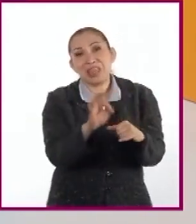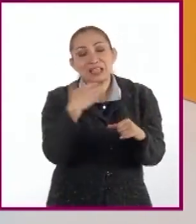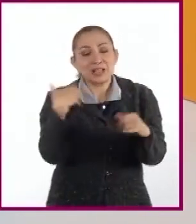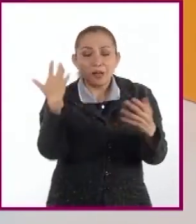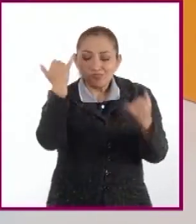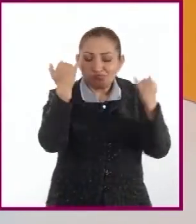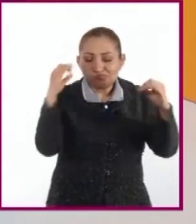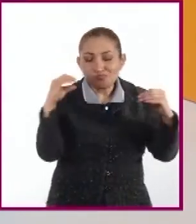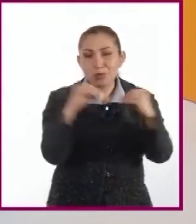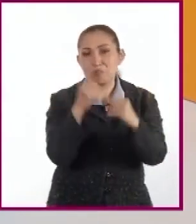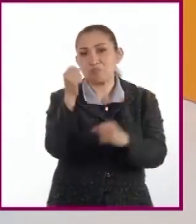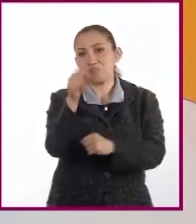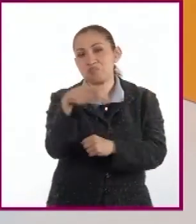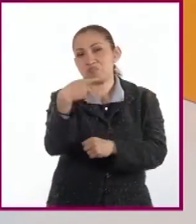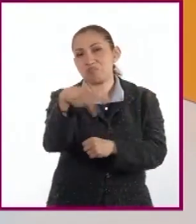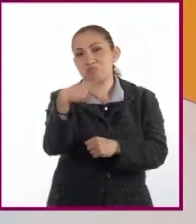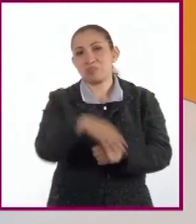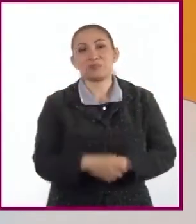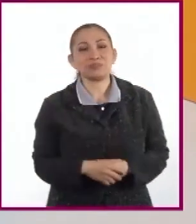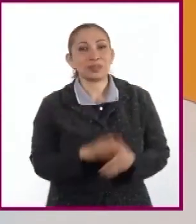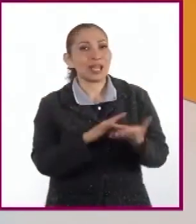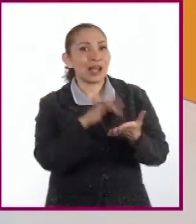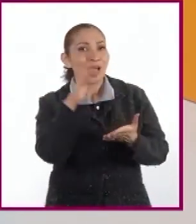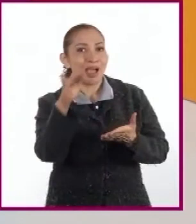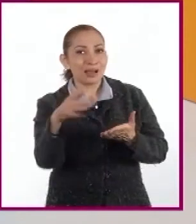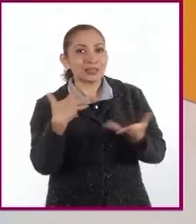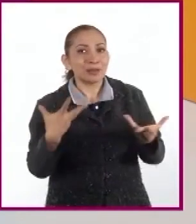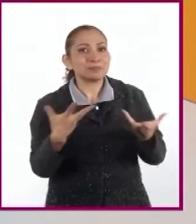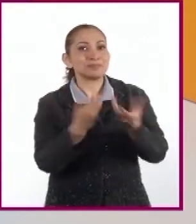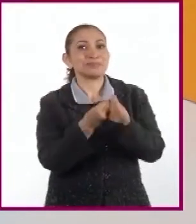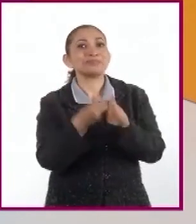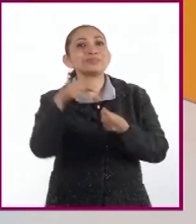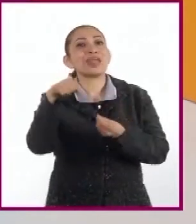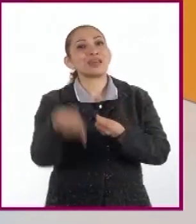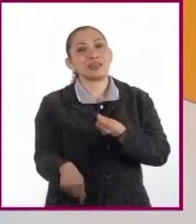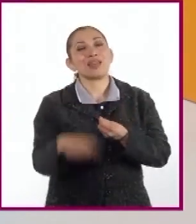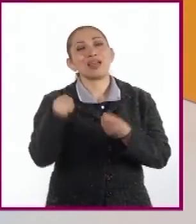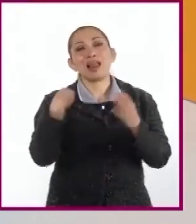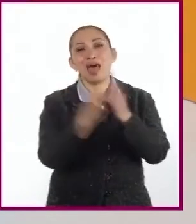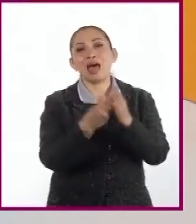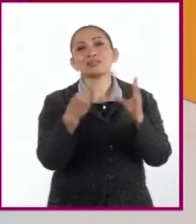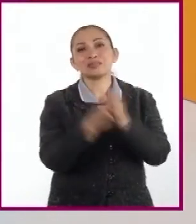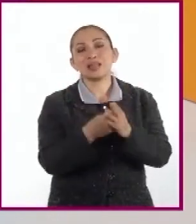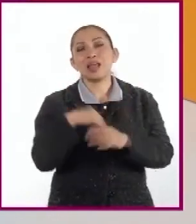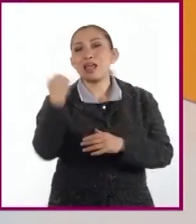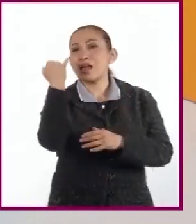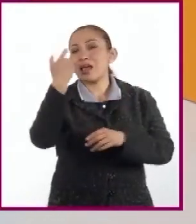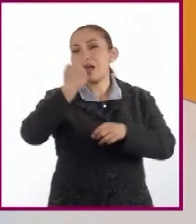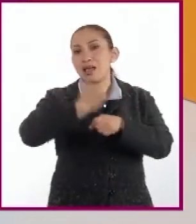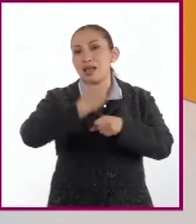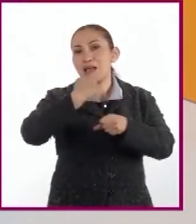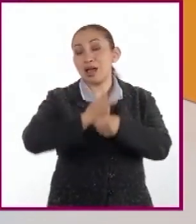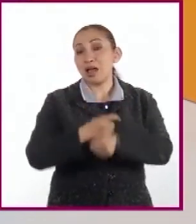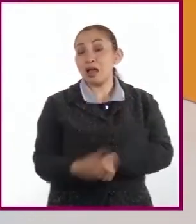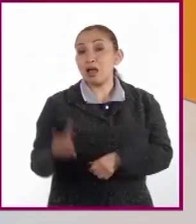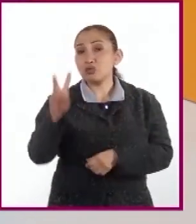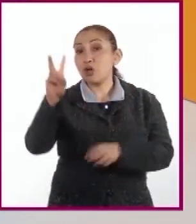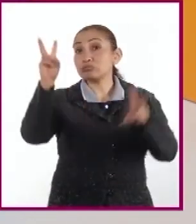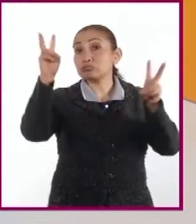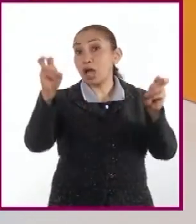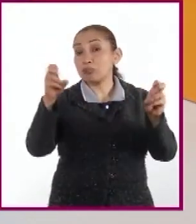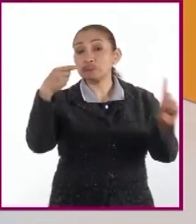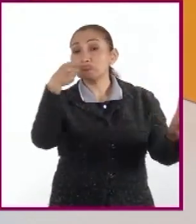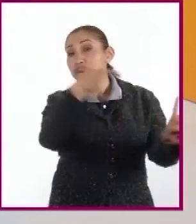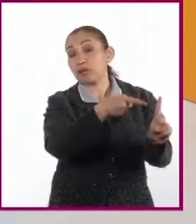construir una propia. Gracias por compartir con nosotros esta sesión de Lengua Materna 2, que llevó el título